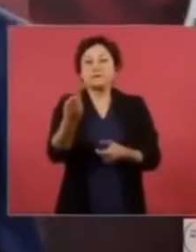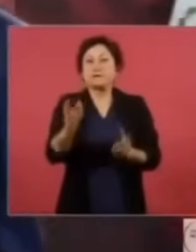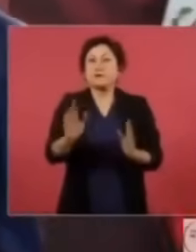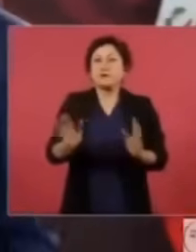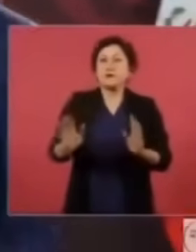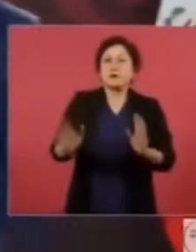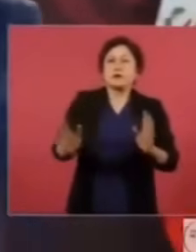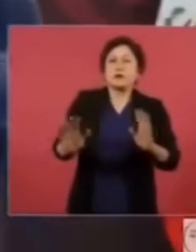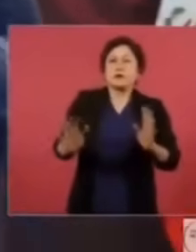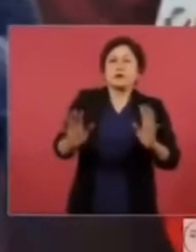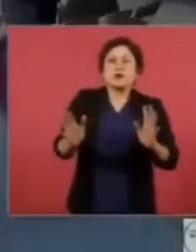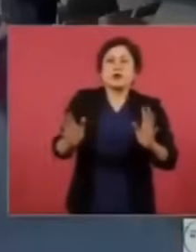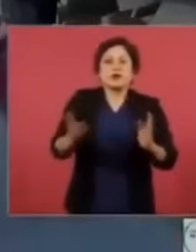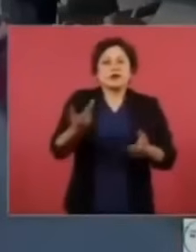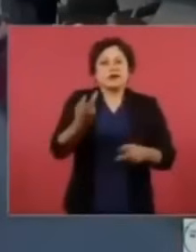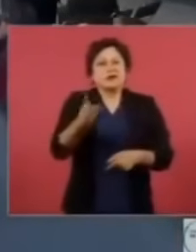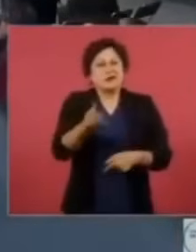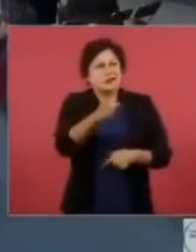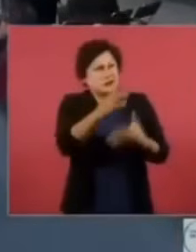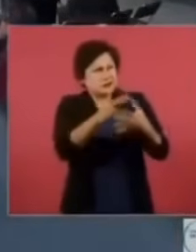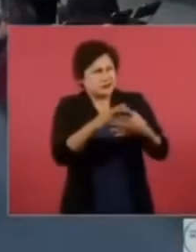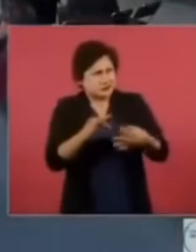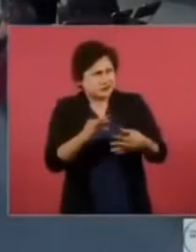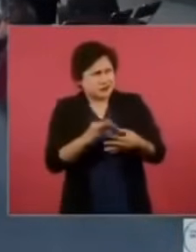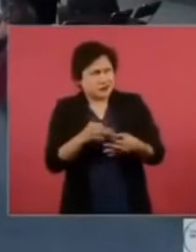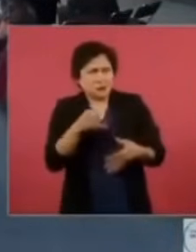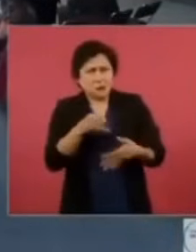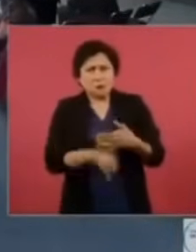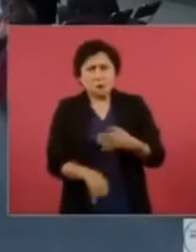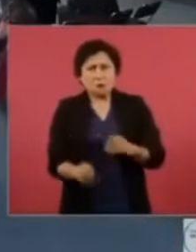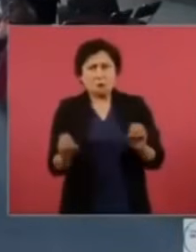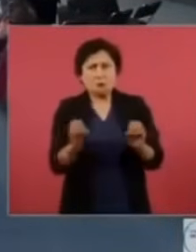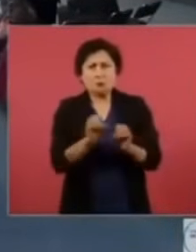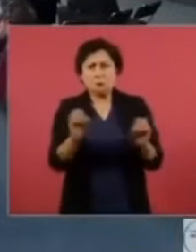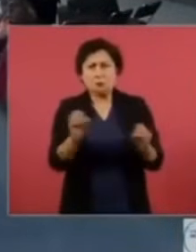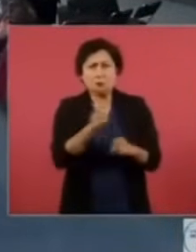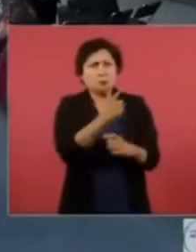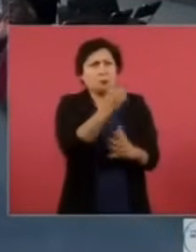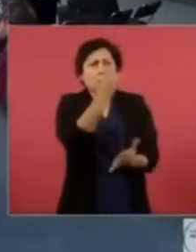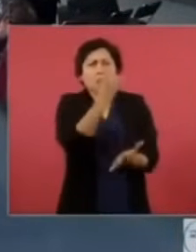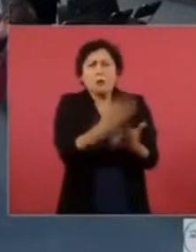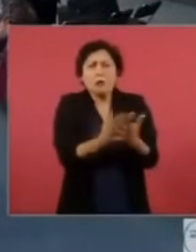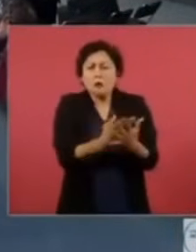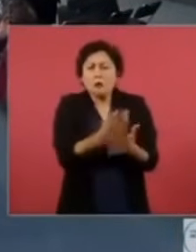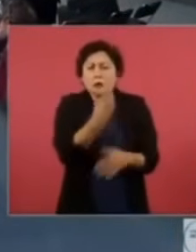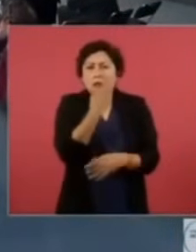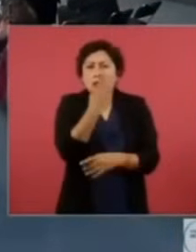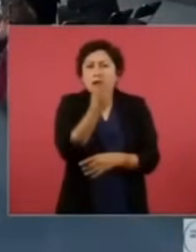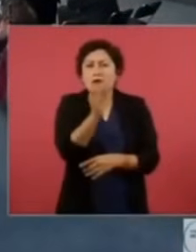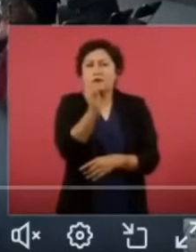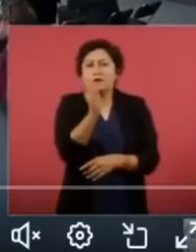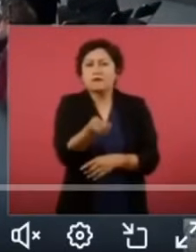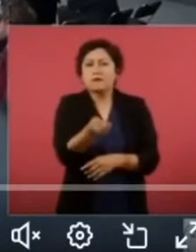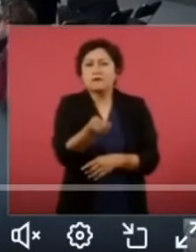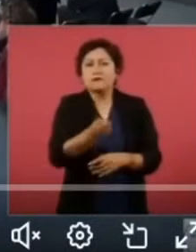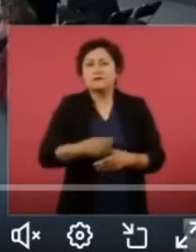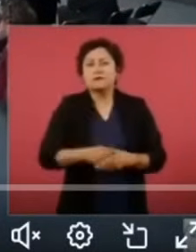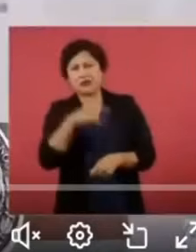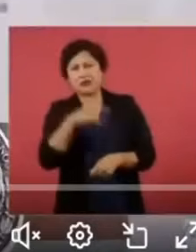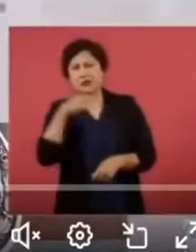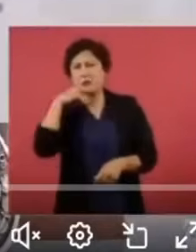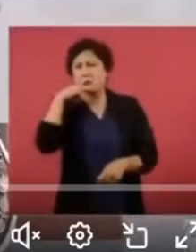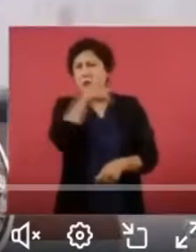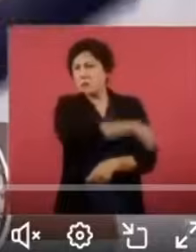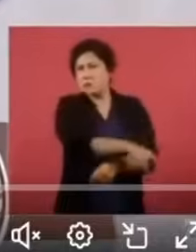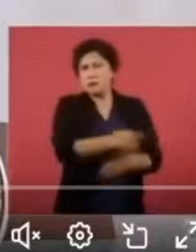vayamos en la misma dirección unos a comprar material otros al trabajo A donde sea no todos son iguales Hay unos que